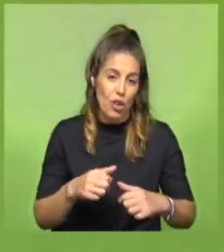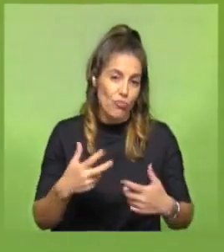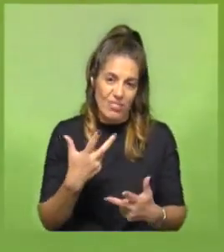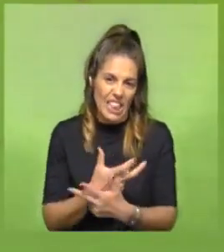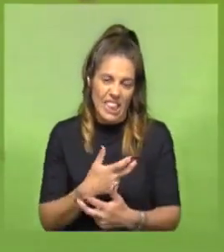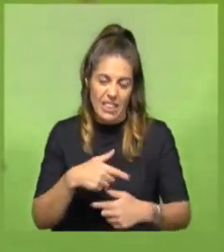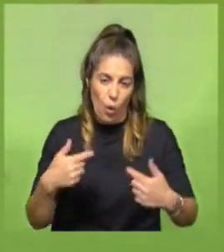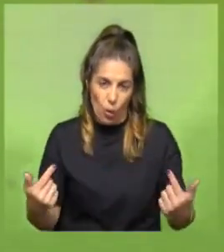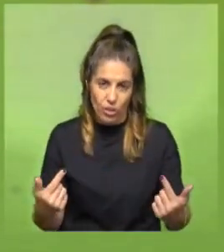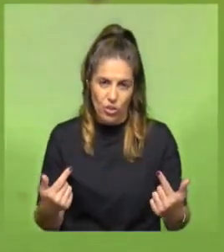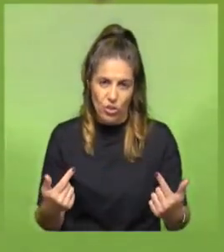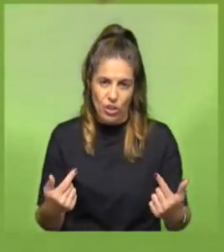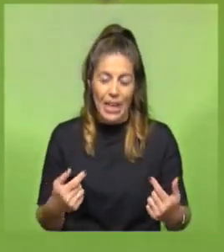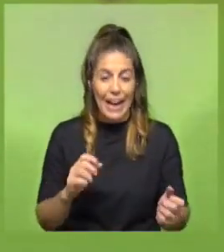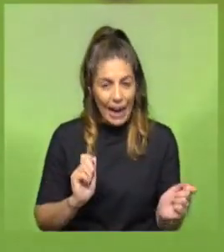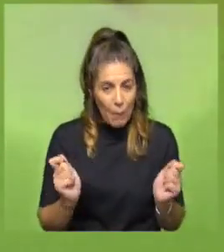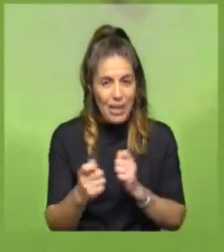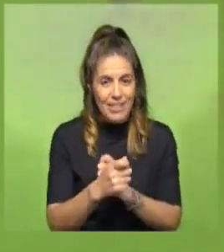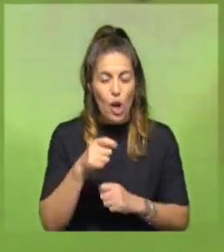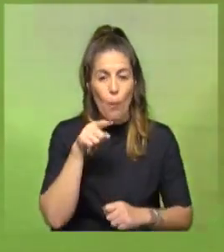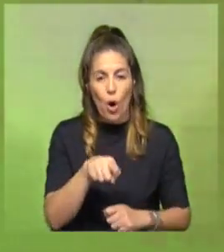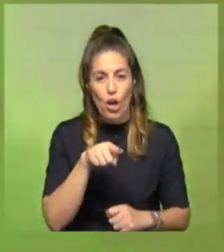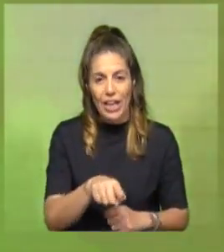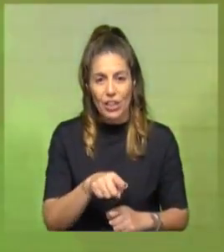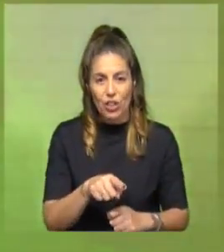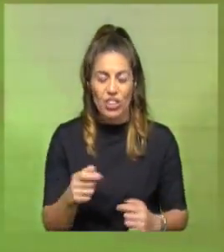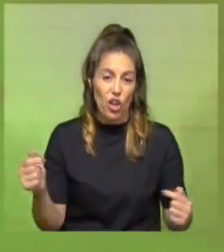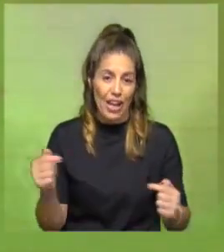otro tipo de agentes, y reemplazarlos por estos que son enemigos naturales.